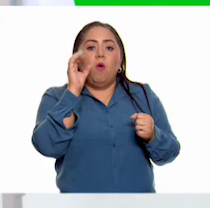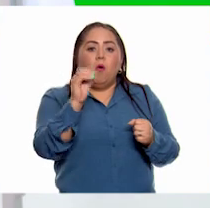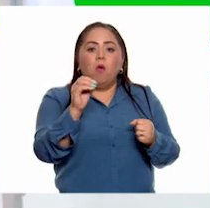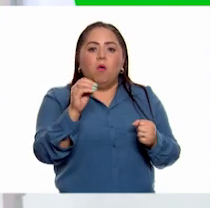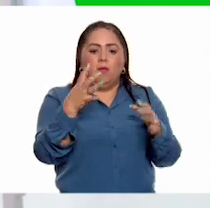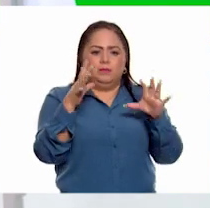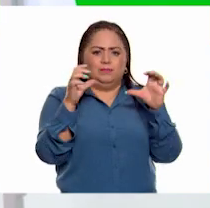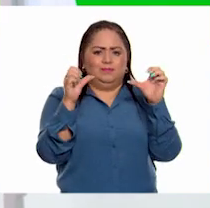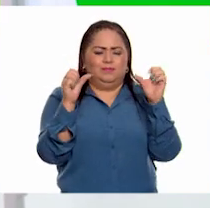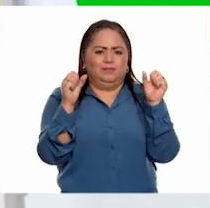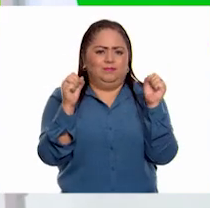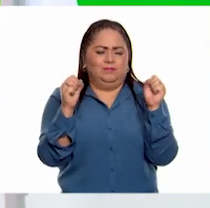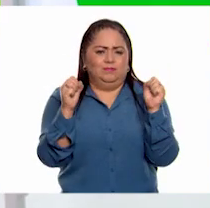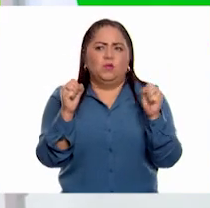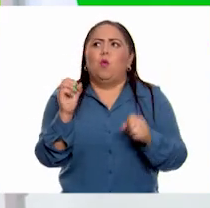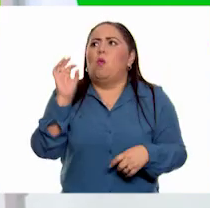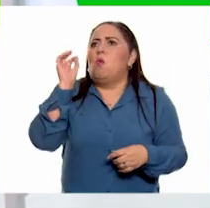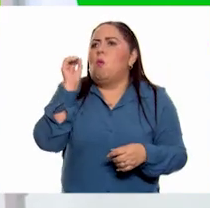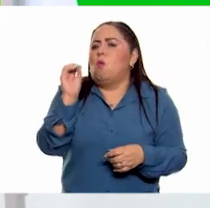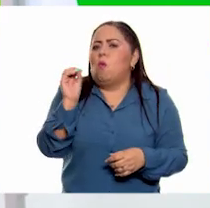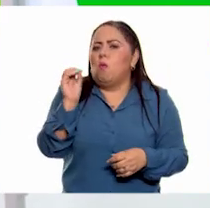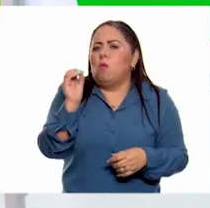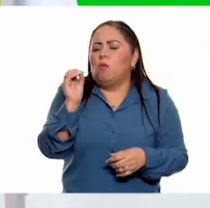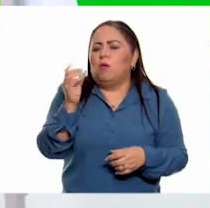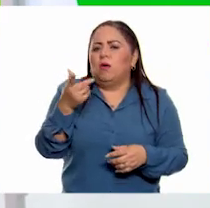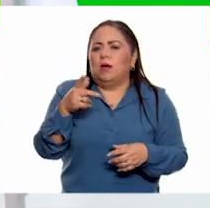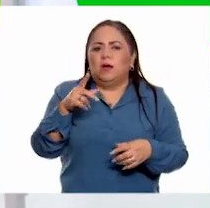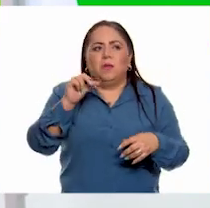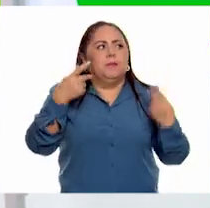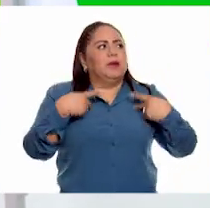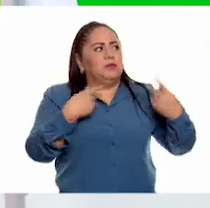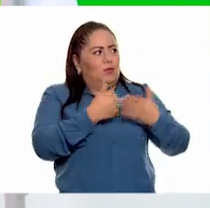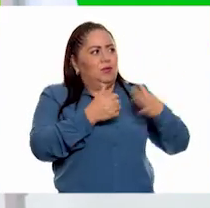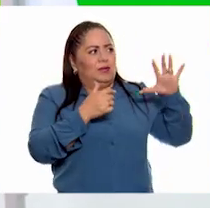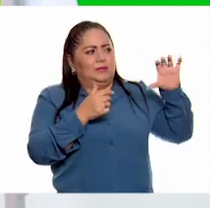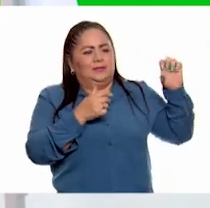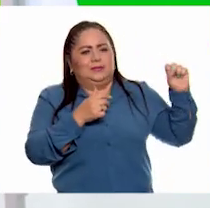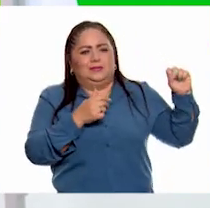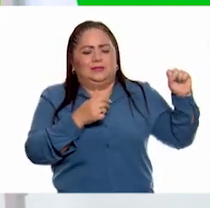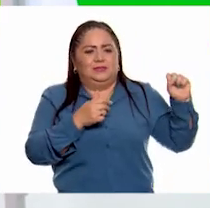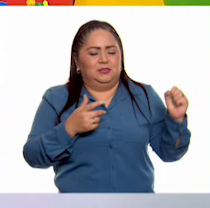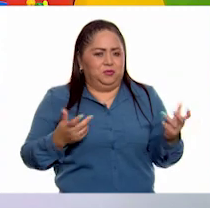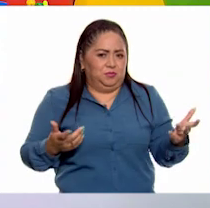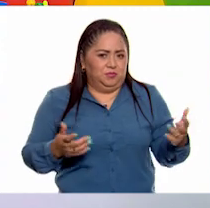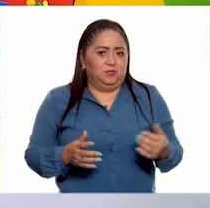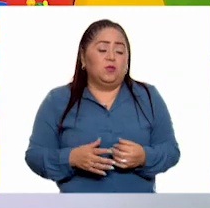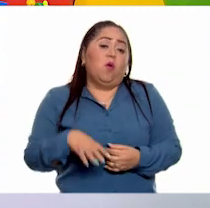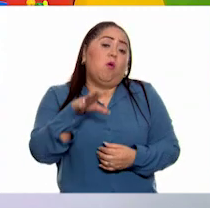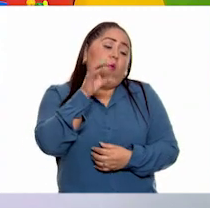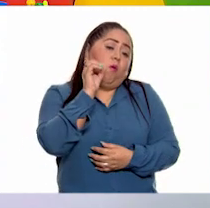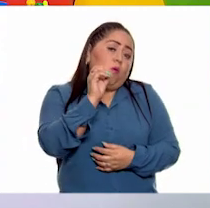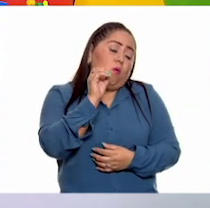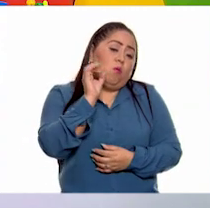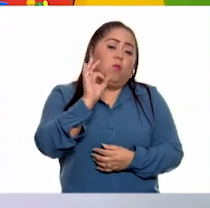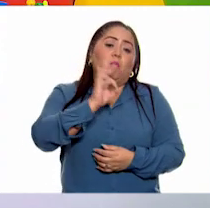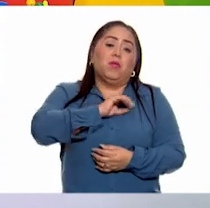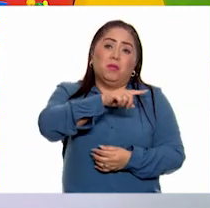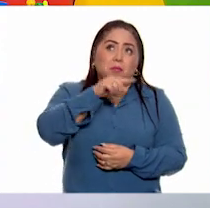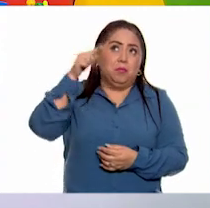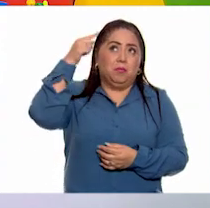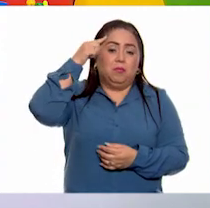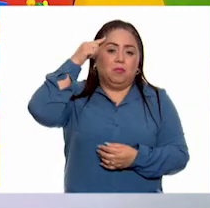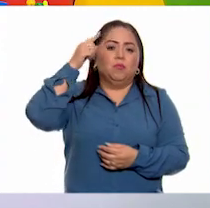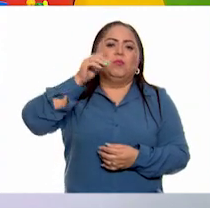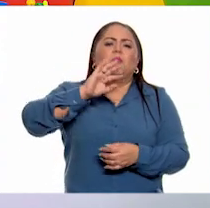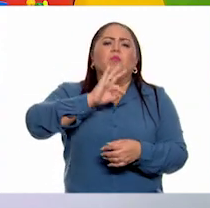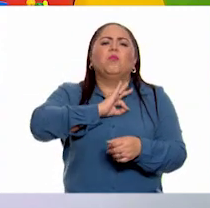la mano, o, ¿sabes?, tomarle la mano a alguien cercano a mí. O, por ejemplo, en vez de tensar, lo